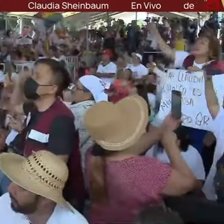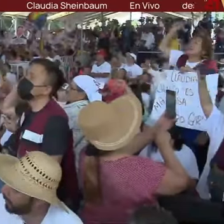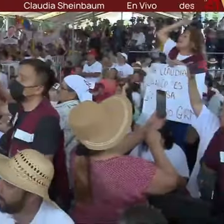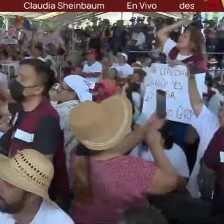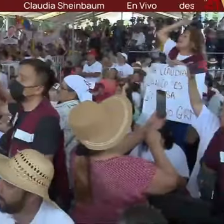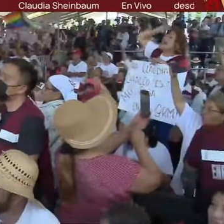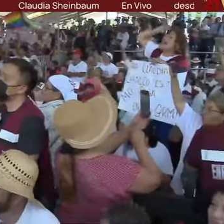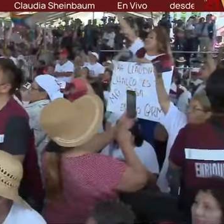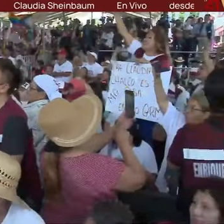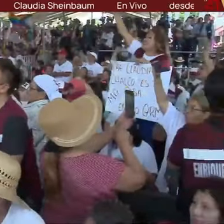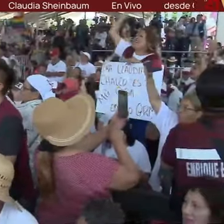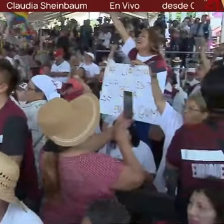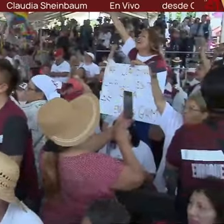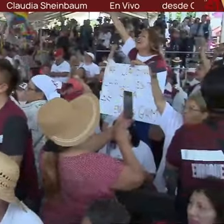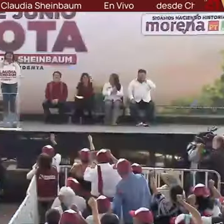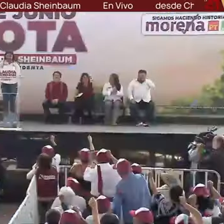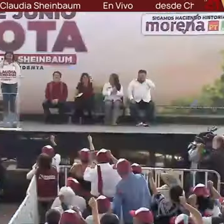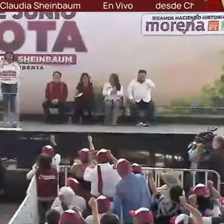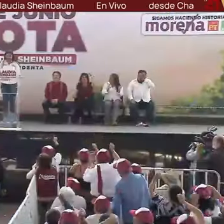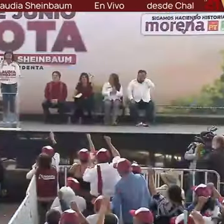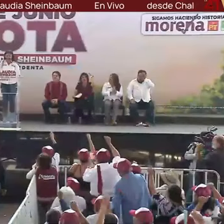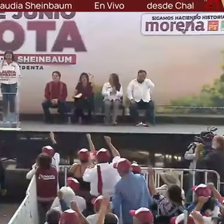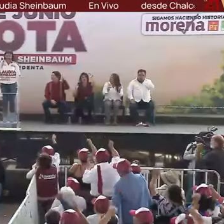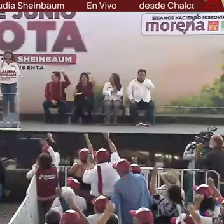Presidenta, presidenta.